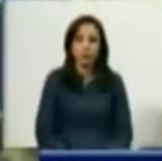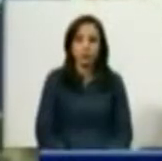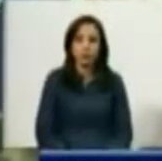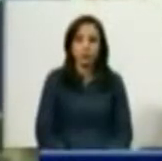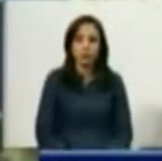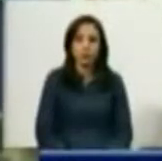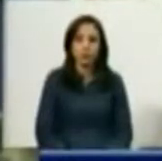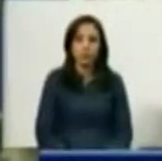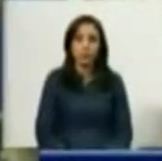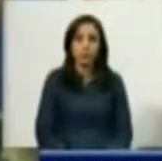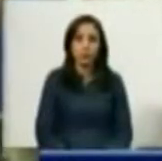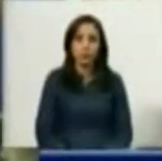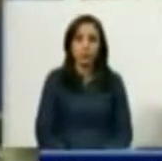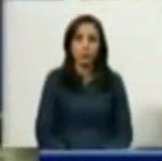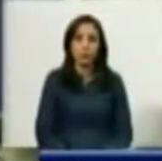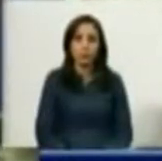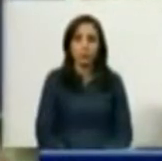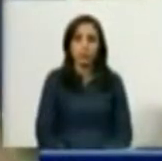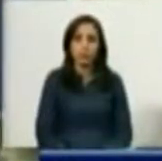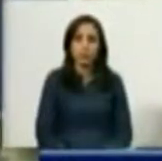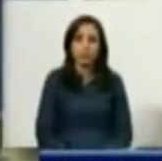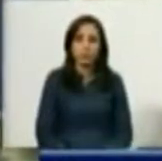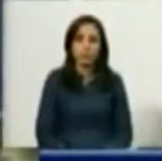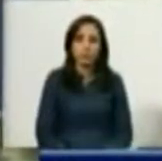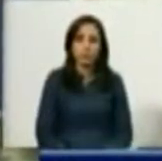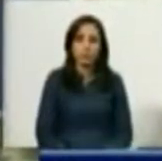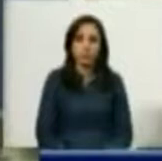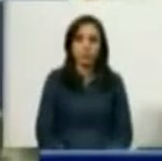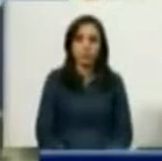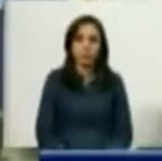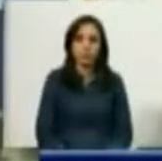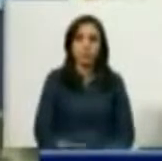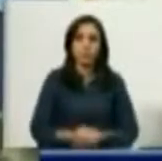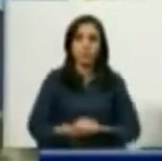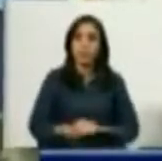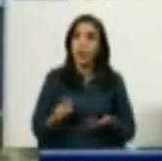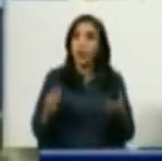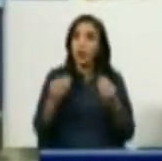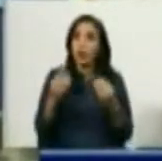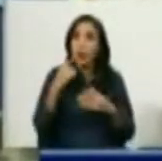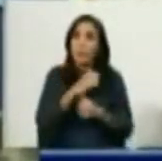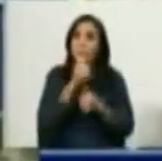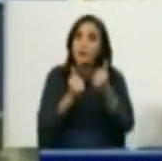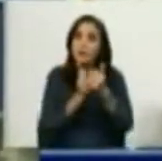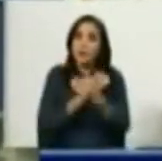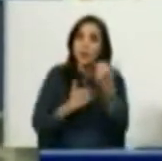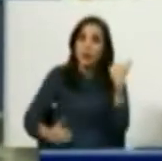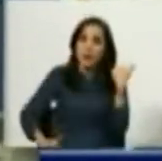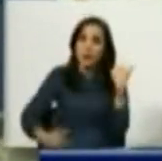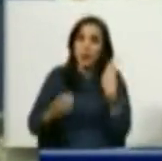porque cuando ellos sancionan por decir algo a nuestro vicepresidente de finanzas